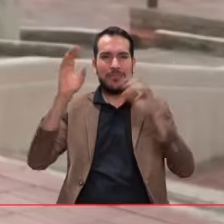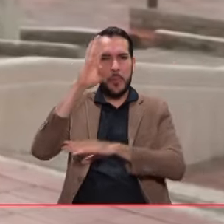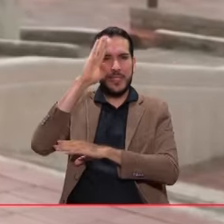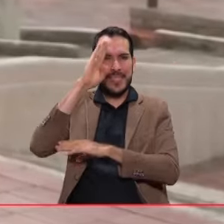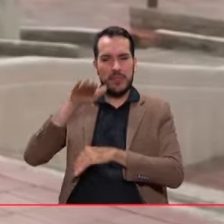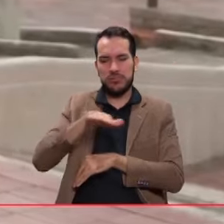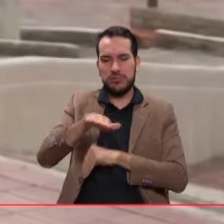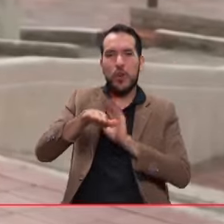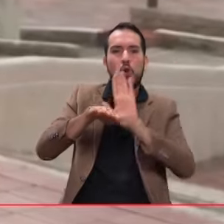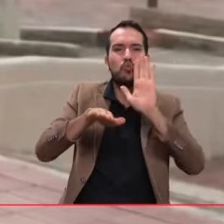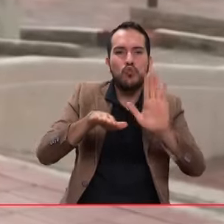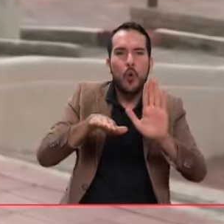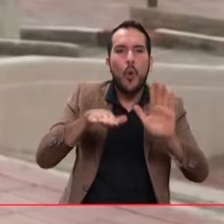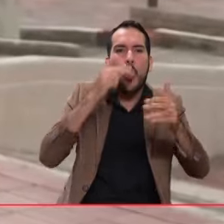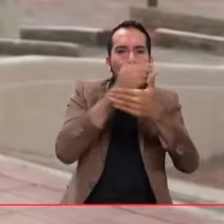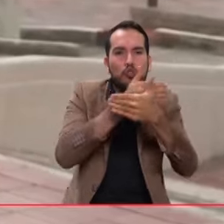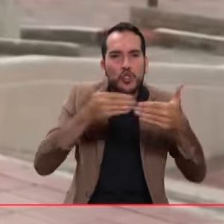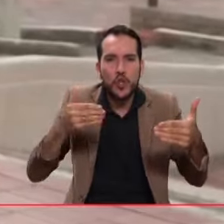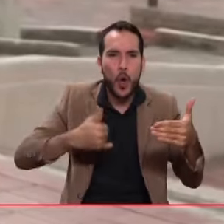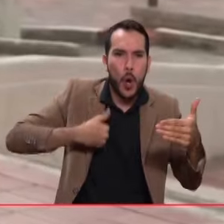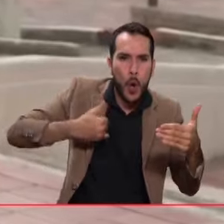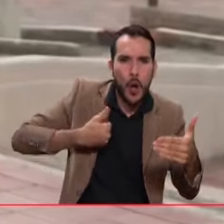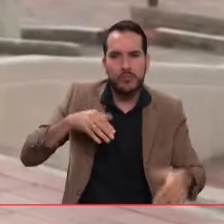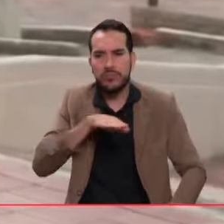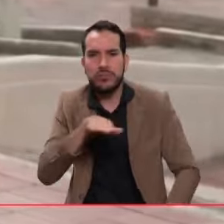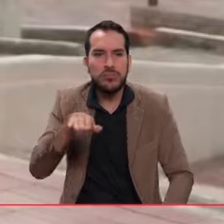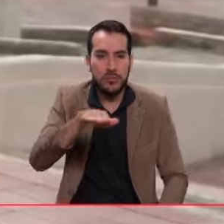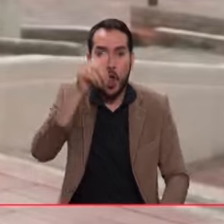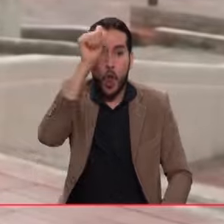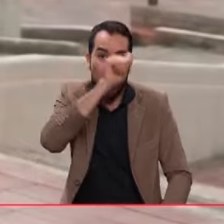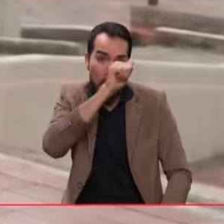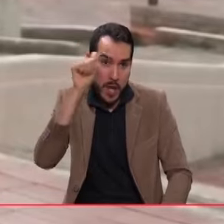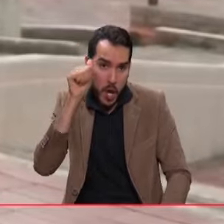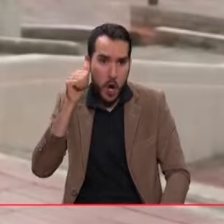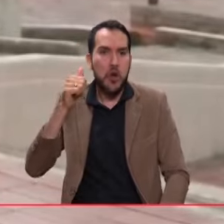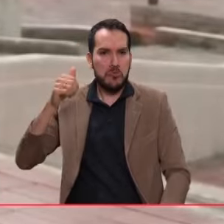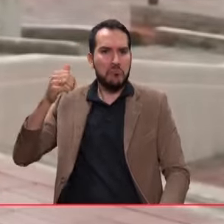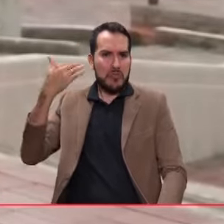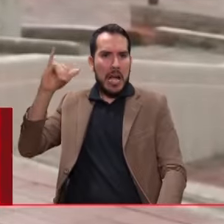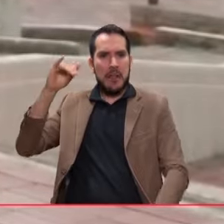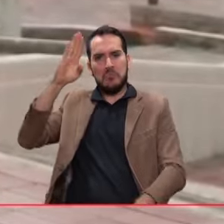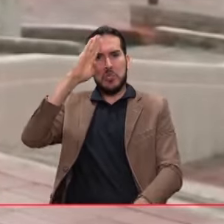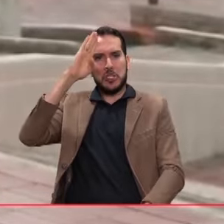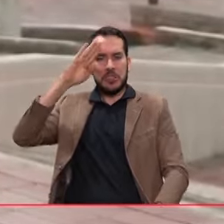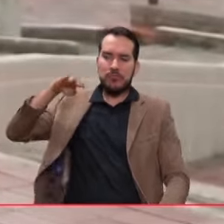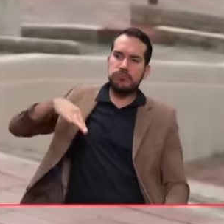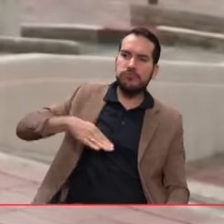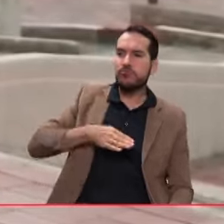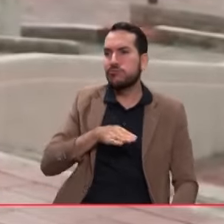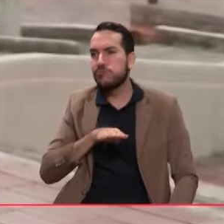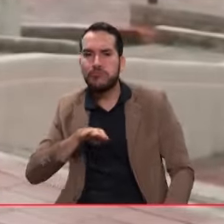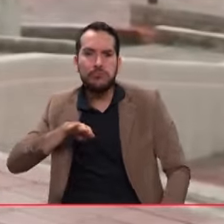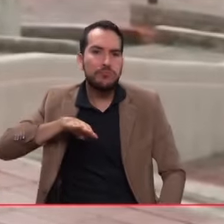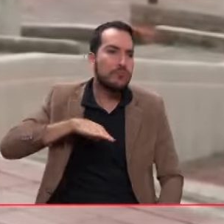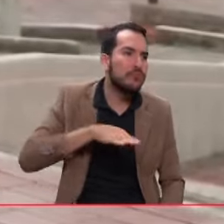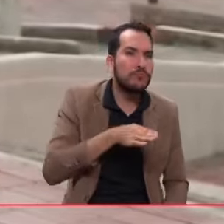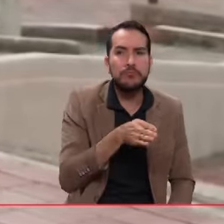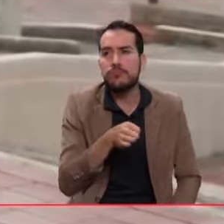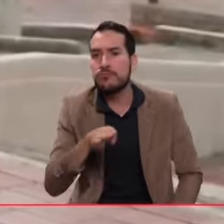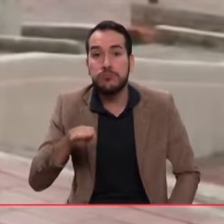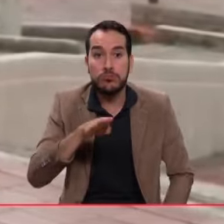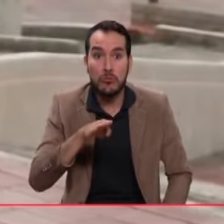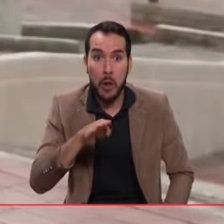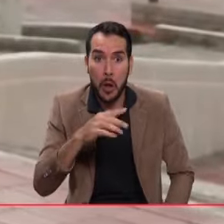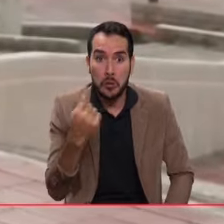trabajo diario, de lunes a domingo está saliendo la patrulla, estamos acompañando esos ejercicios para no tanto hacer represión,